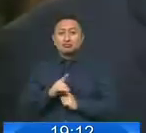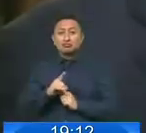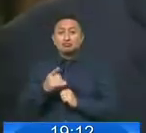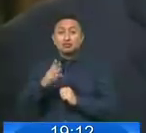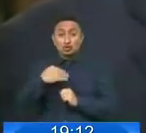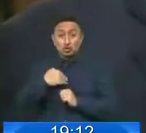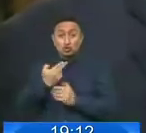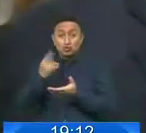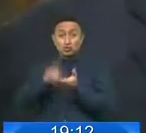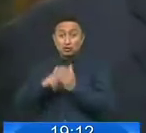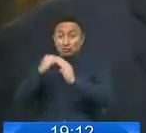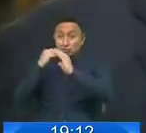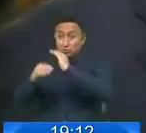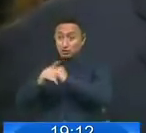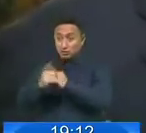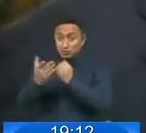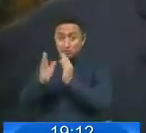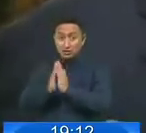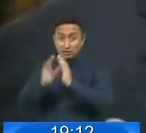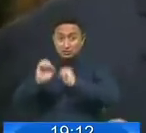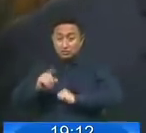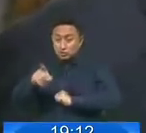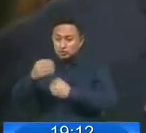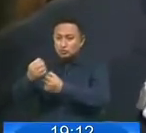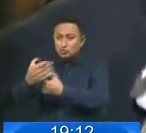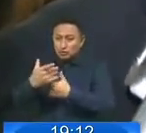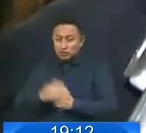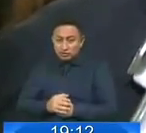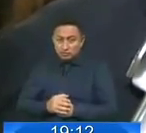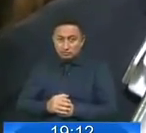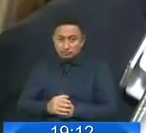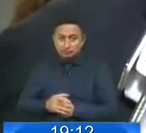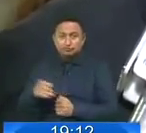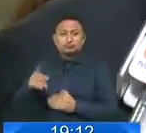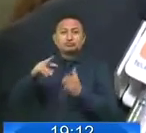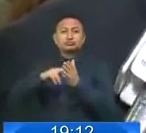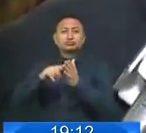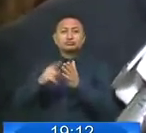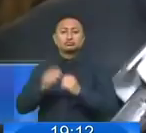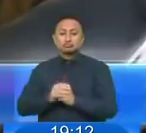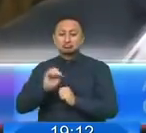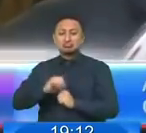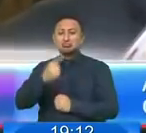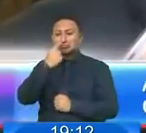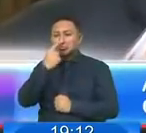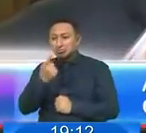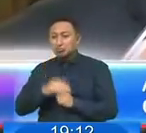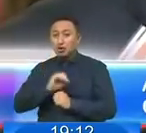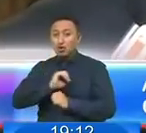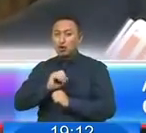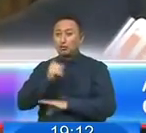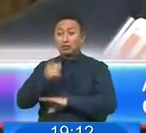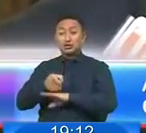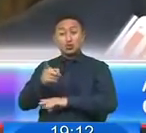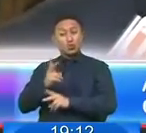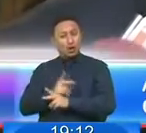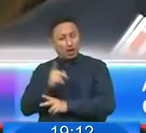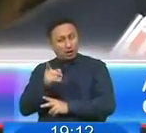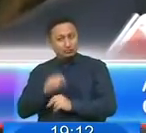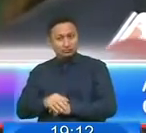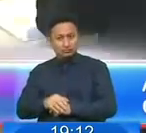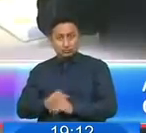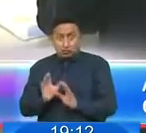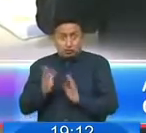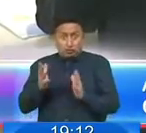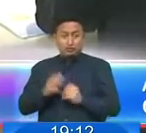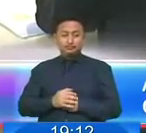comunicaciones que yo envié de pedidos de información tienen que ver pues con injerencia o intromisión a la justicia, caben de ninguna